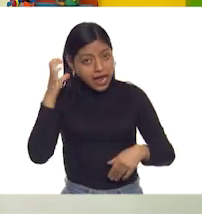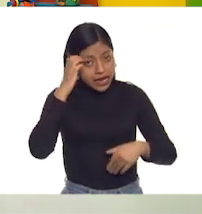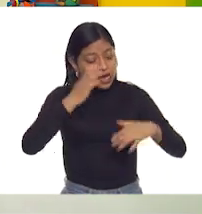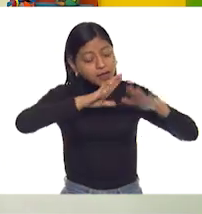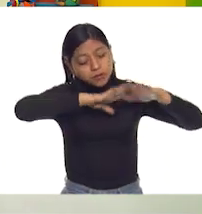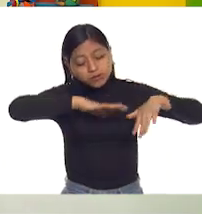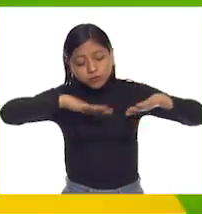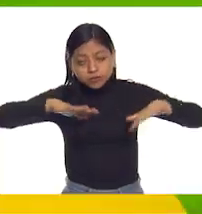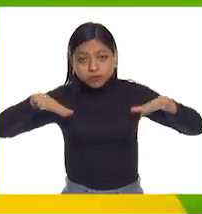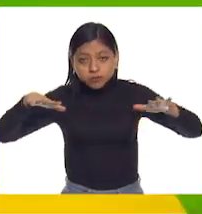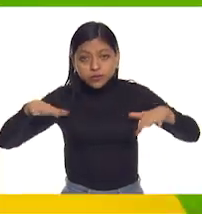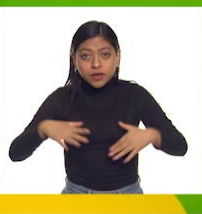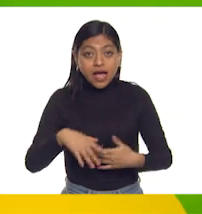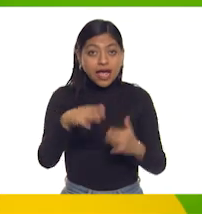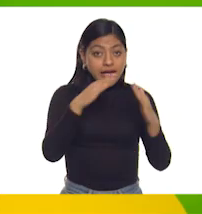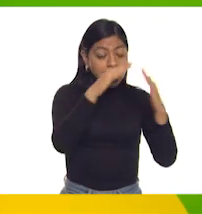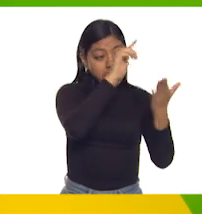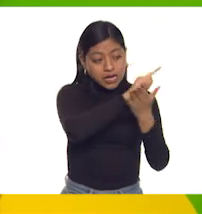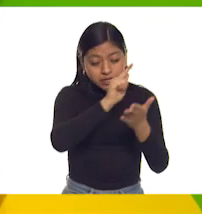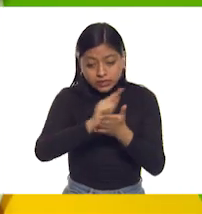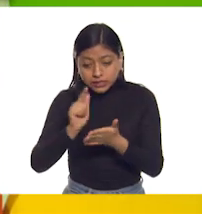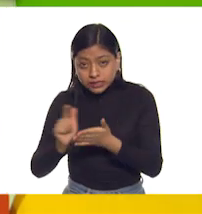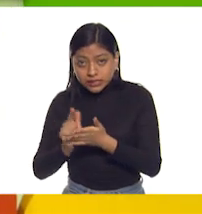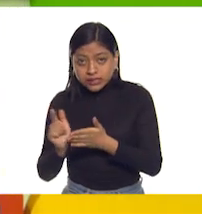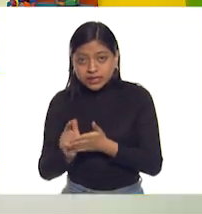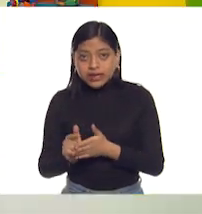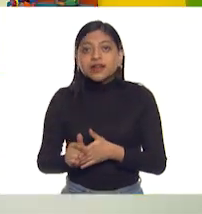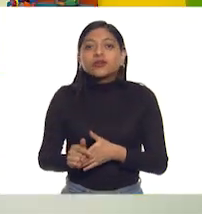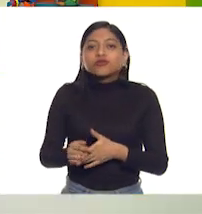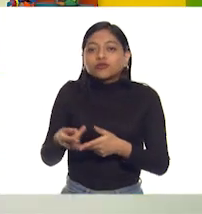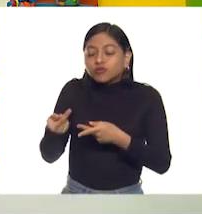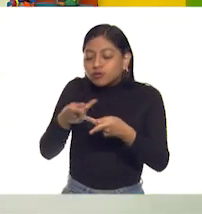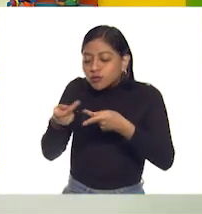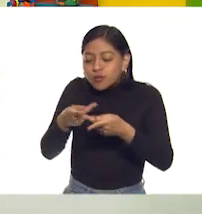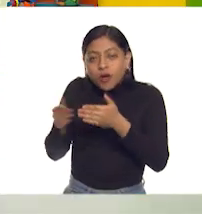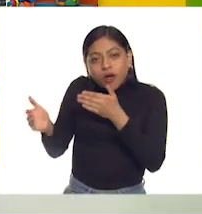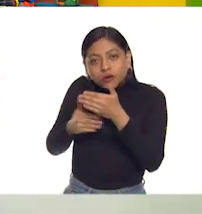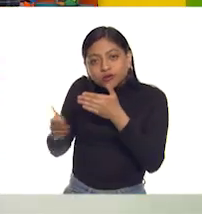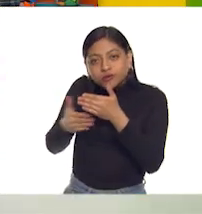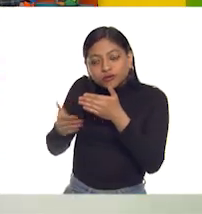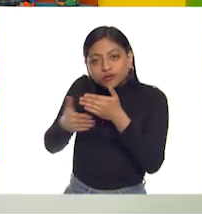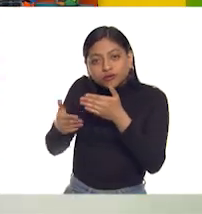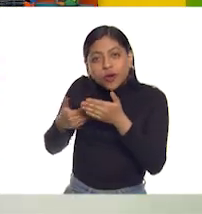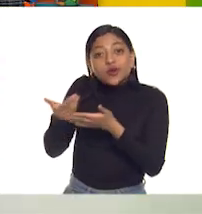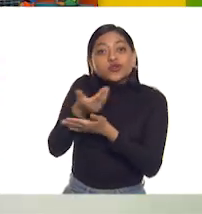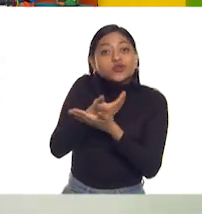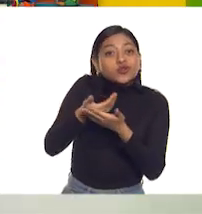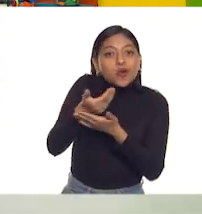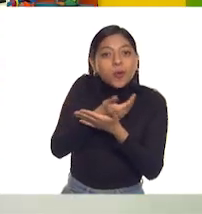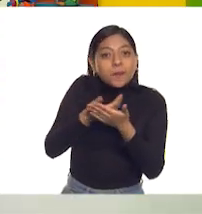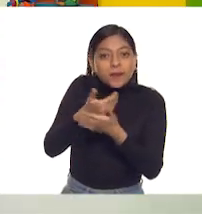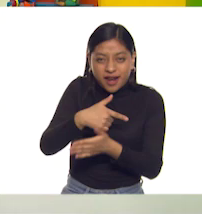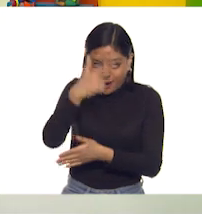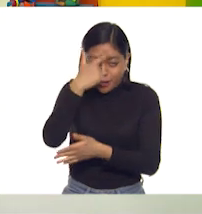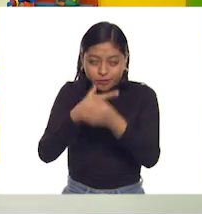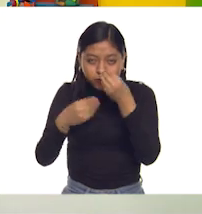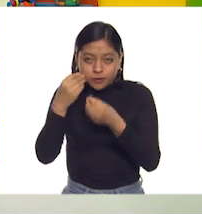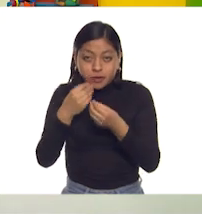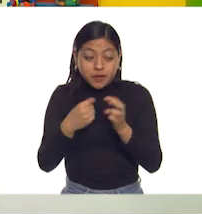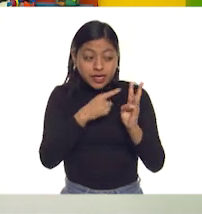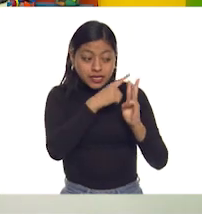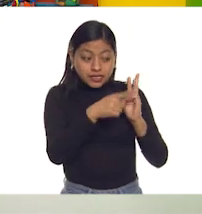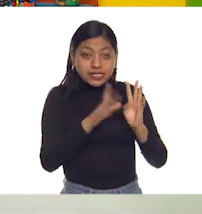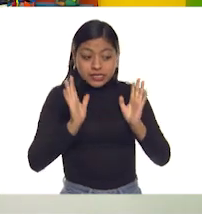limpiar la casa y preparar la sopa para la cena, los tres ositos fueron a pasear por el